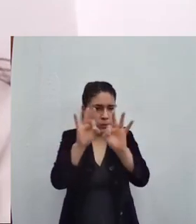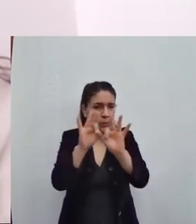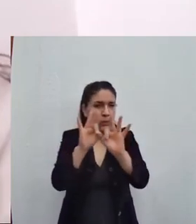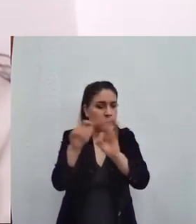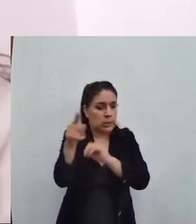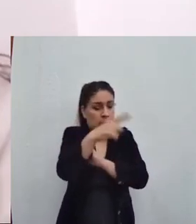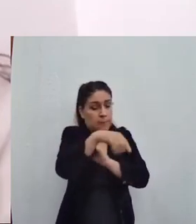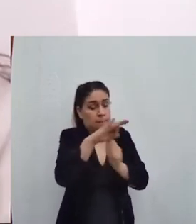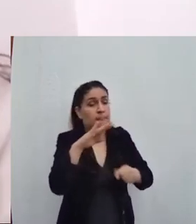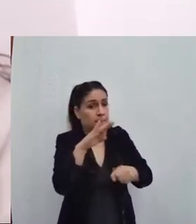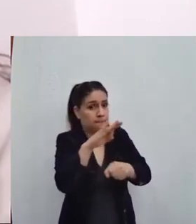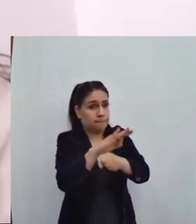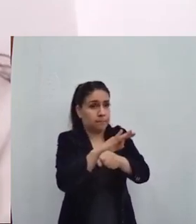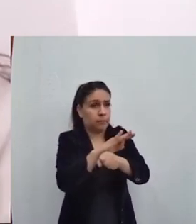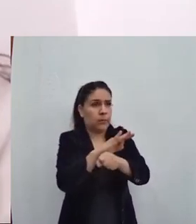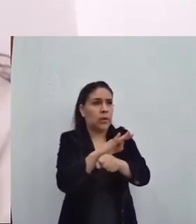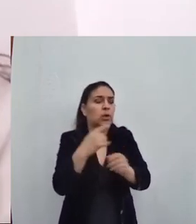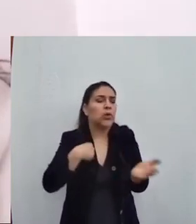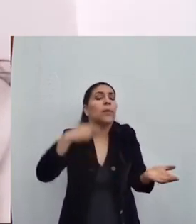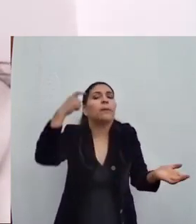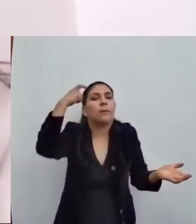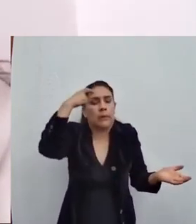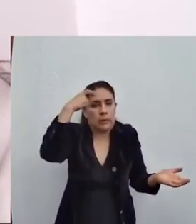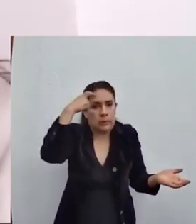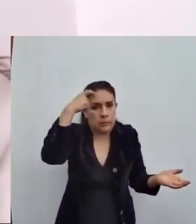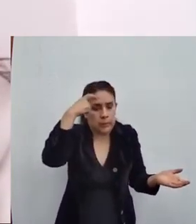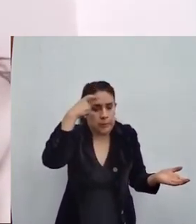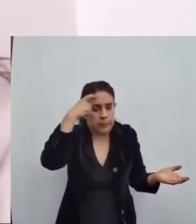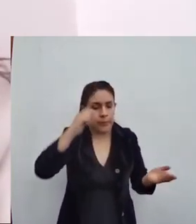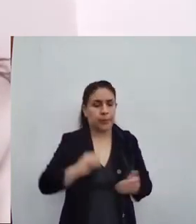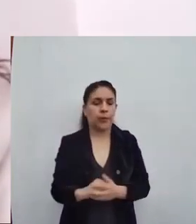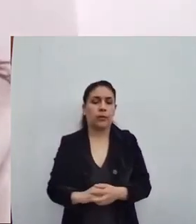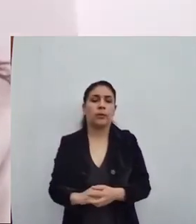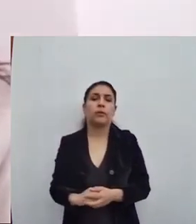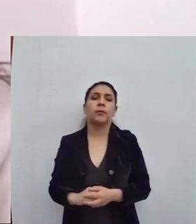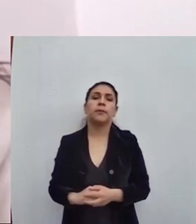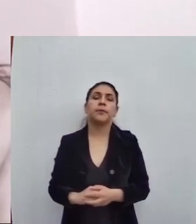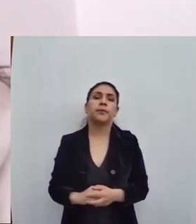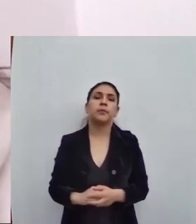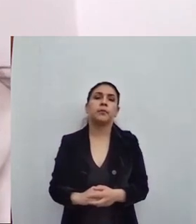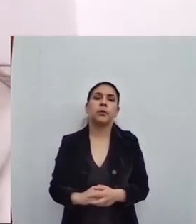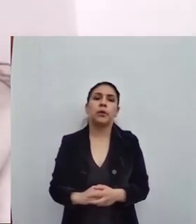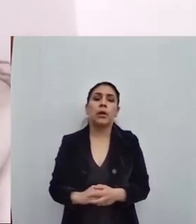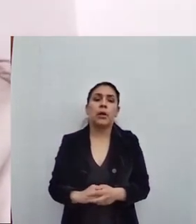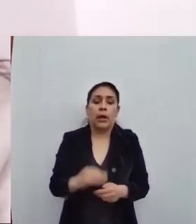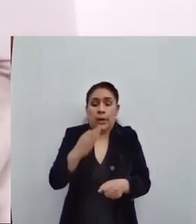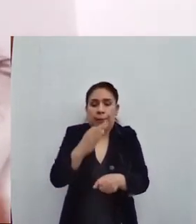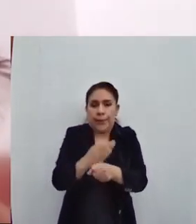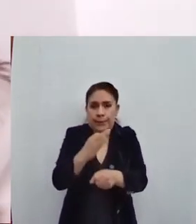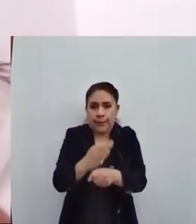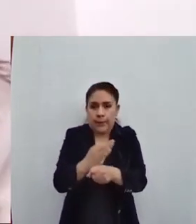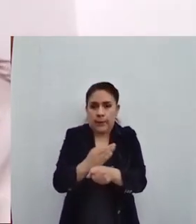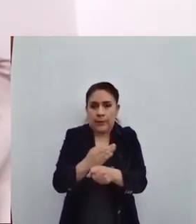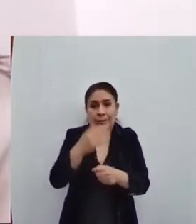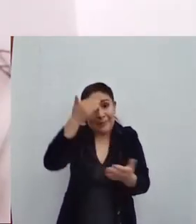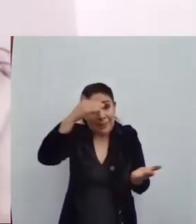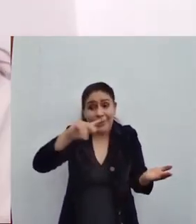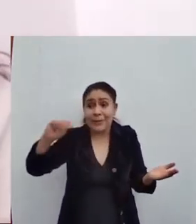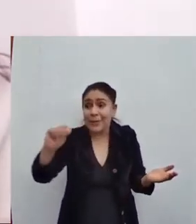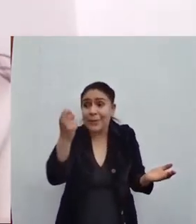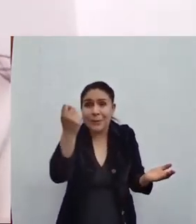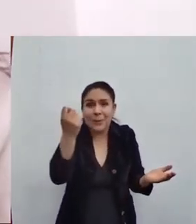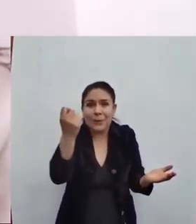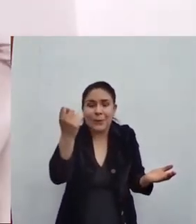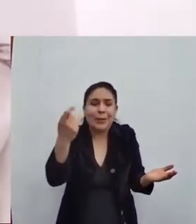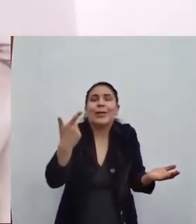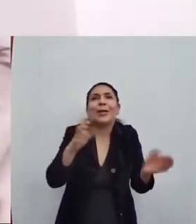parte, creo que en este momento que tenemos a la mano toda la tecnología a nuestro favor, tan es así que yo estoy en